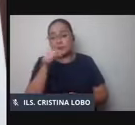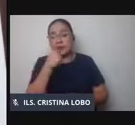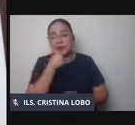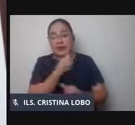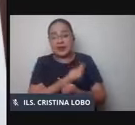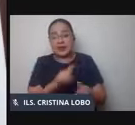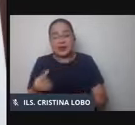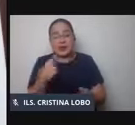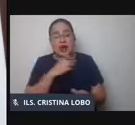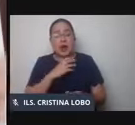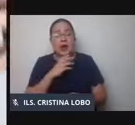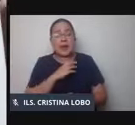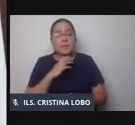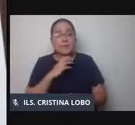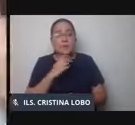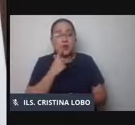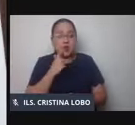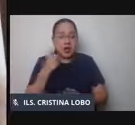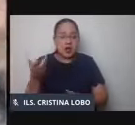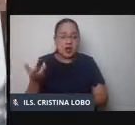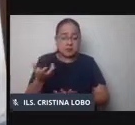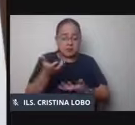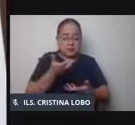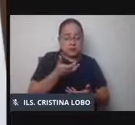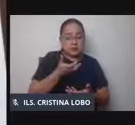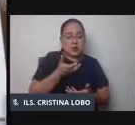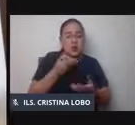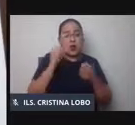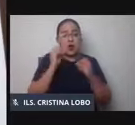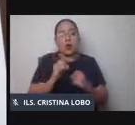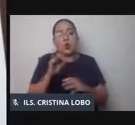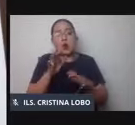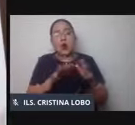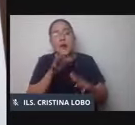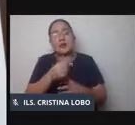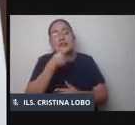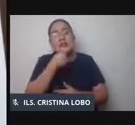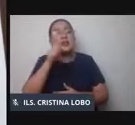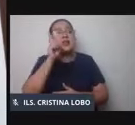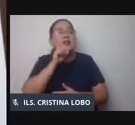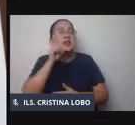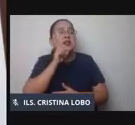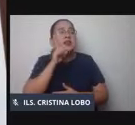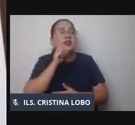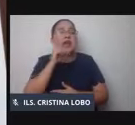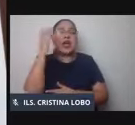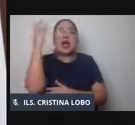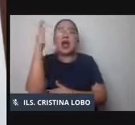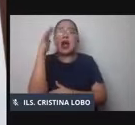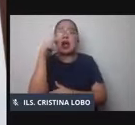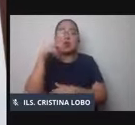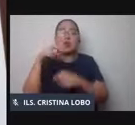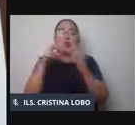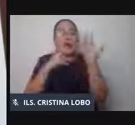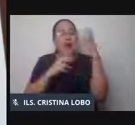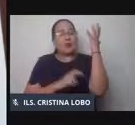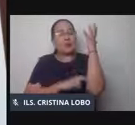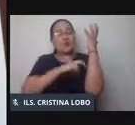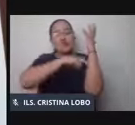agarraste una muñeca, o de niña tú te subiste a algún árbol, o tuviste una experiencia